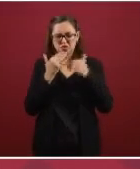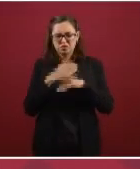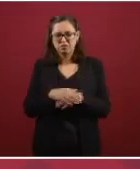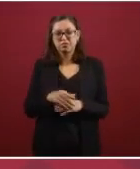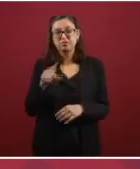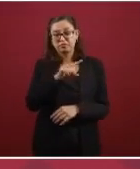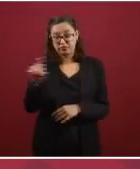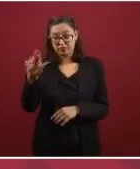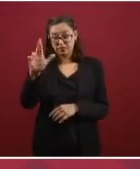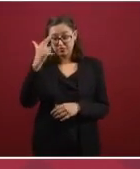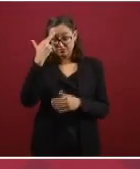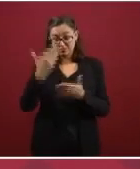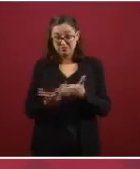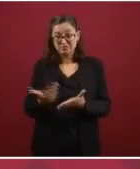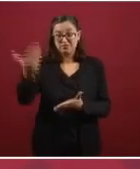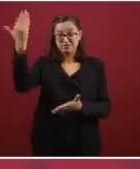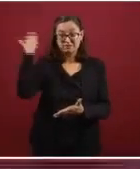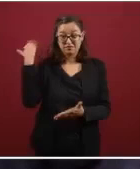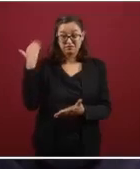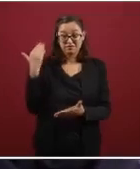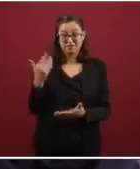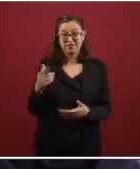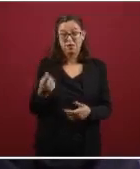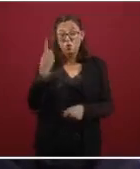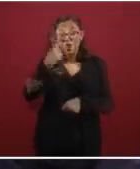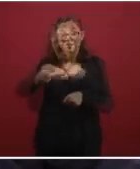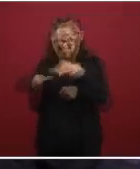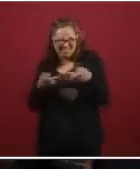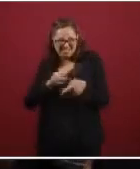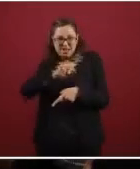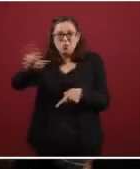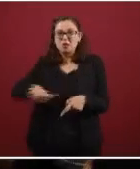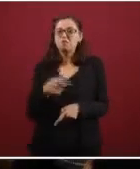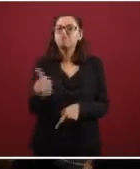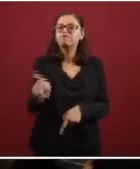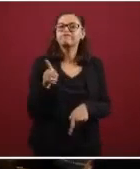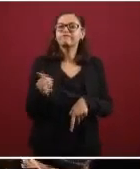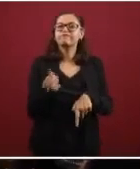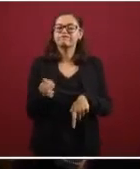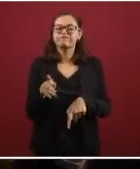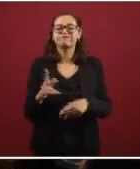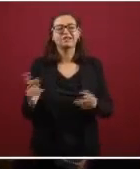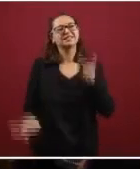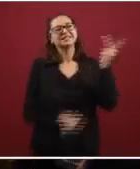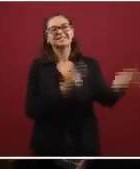antes? Que hasta les pasaban las preguntas. No